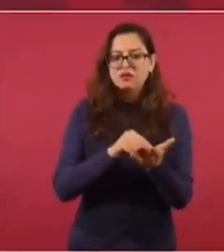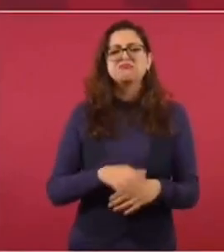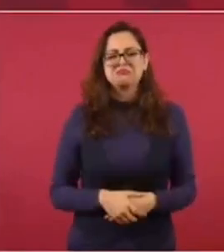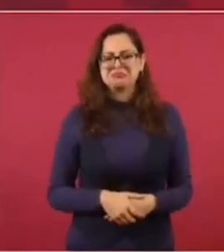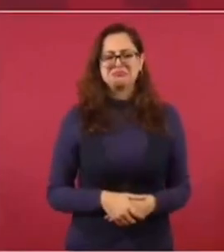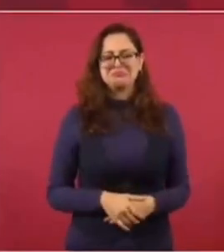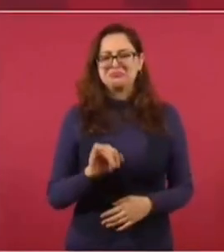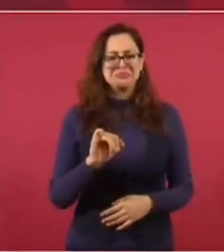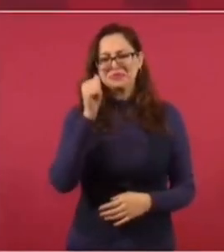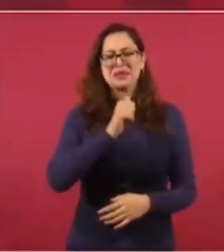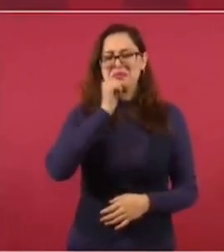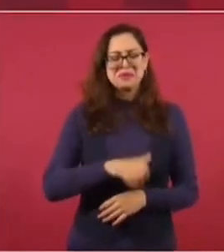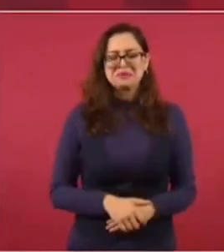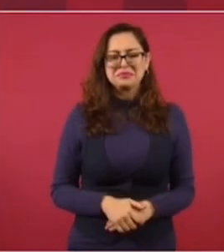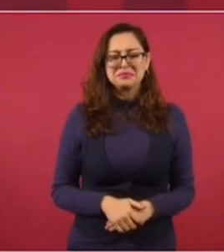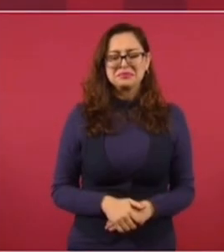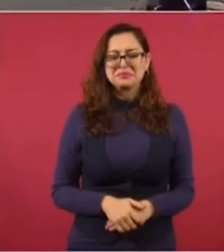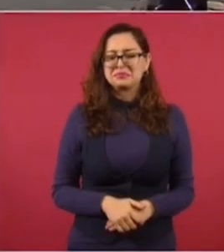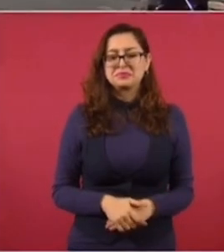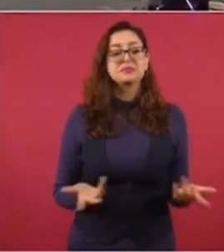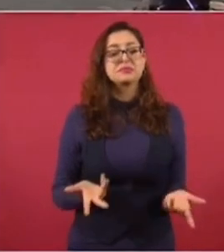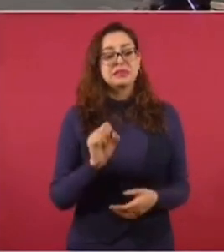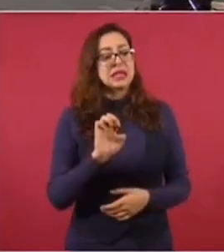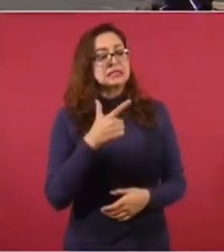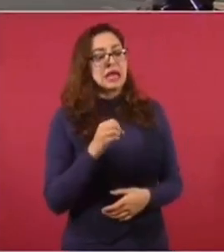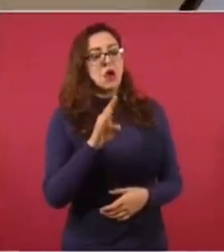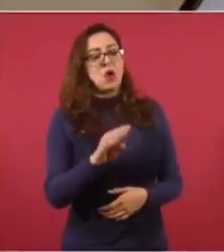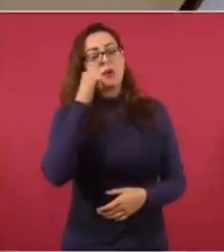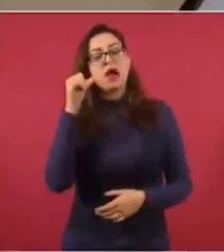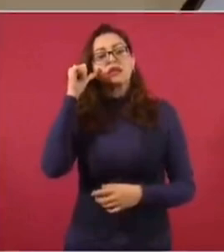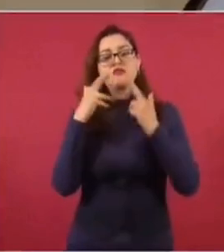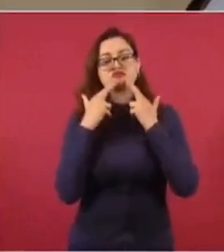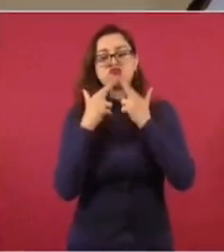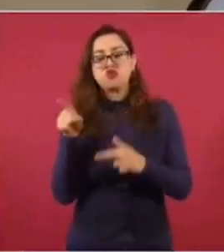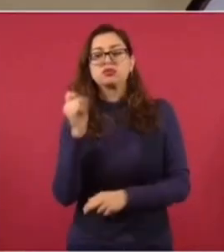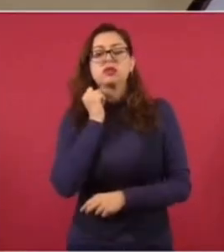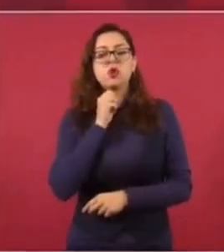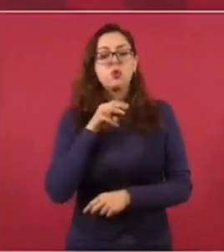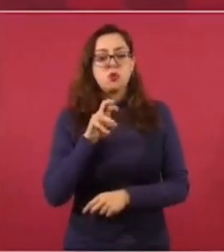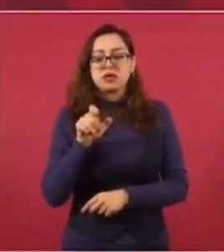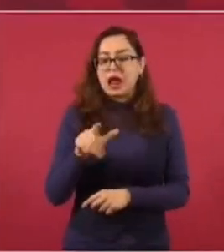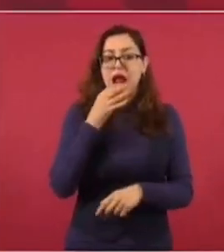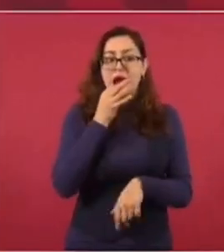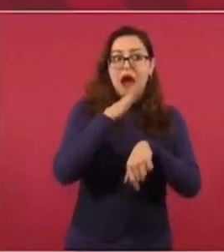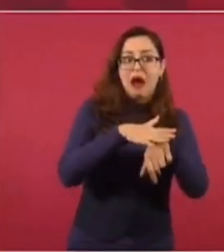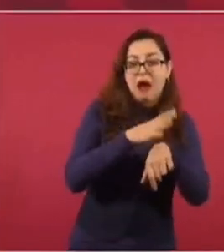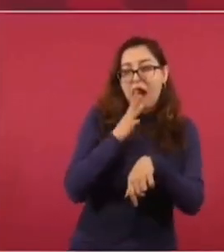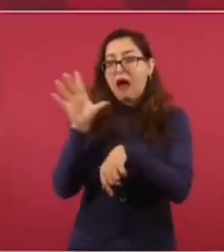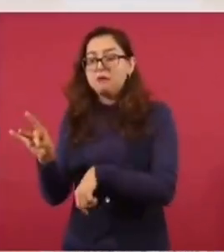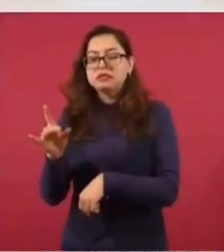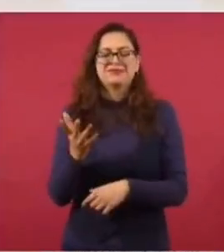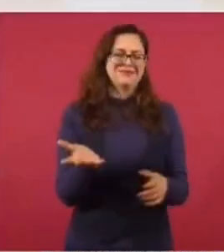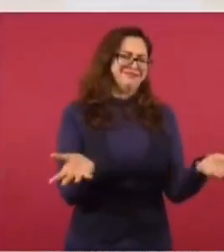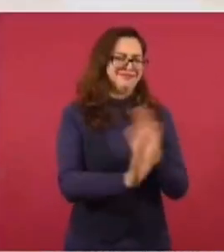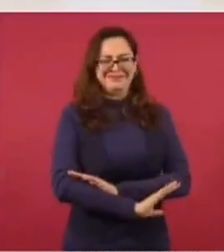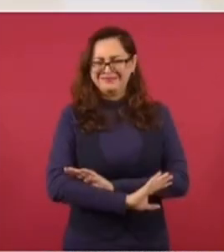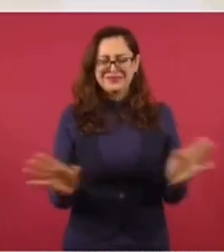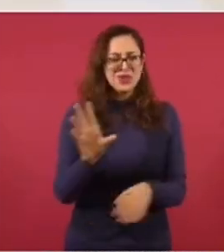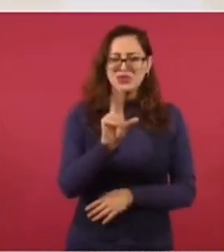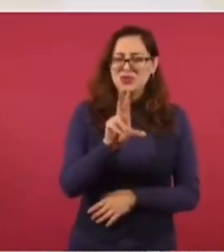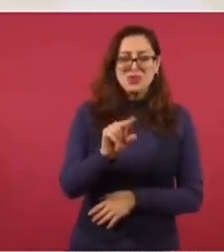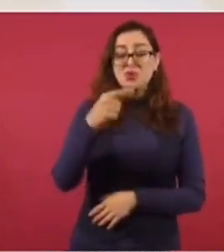Siempre, siempre hemos tenido el apoyo. ¿Qué le cuenta el secretario de Gobernación de la reunión que tuvieron ayer? ¿Usted le mandó algún mensaje al senador Monreal? No, no, no, no, no, yo no mando mensajes, ni tengo